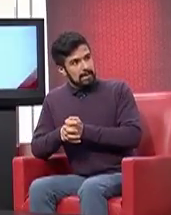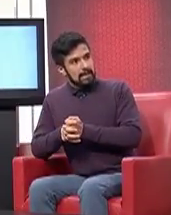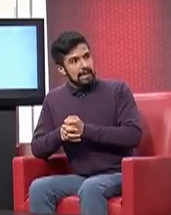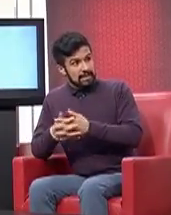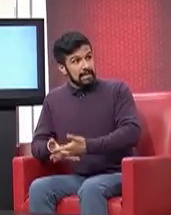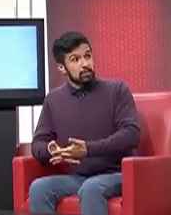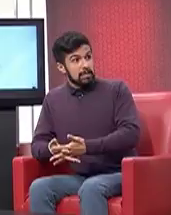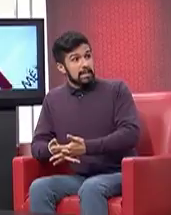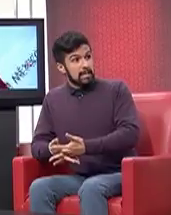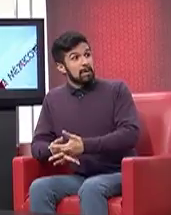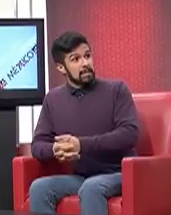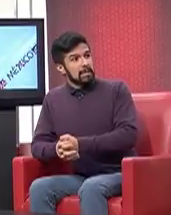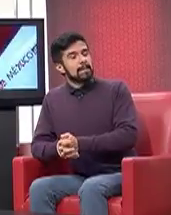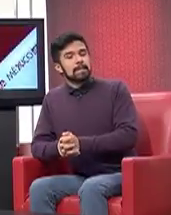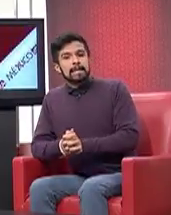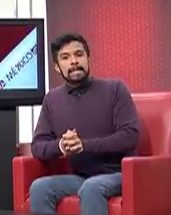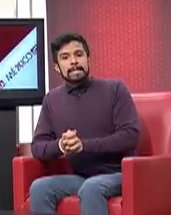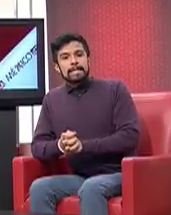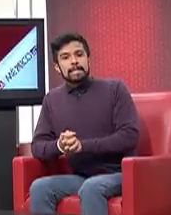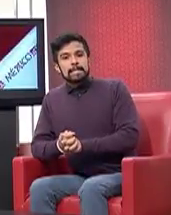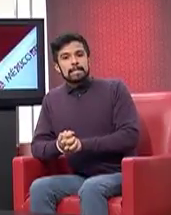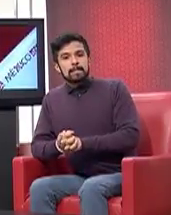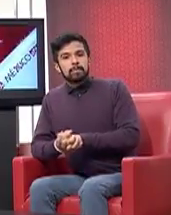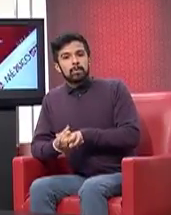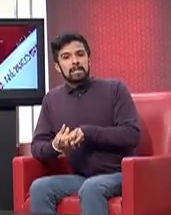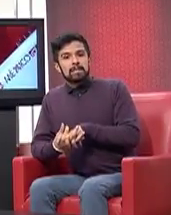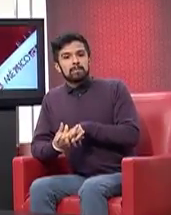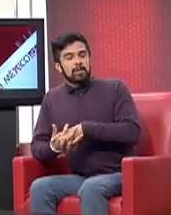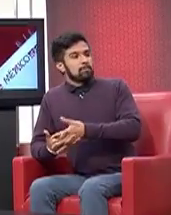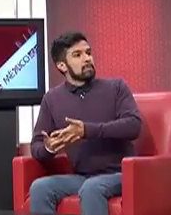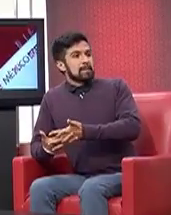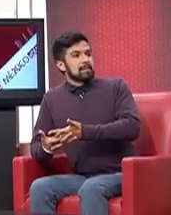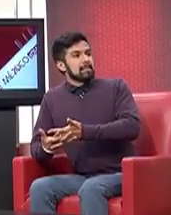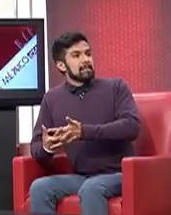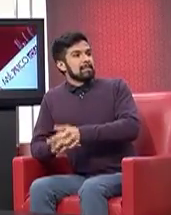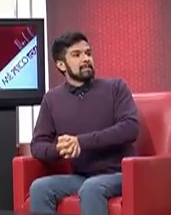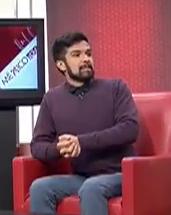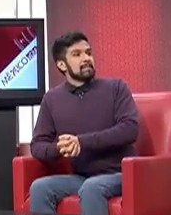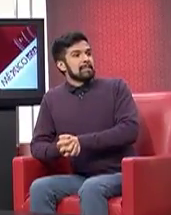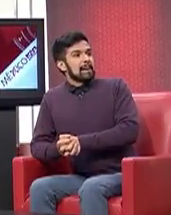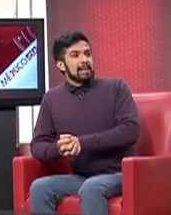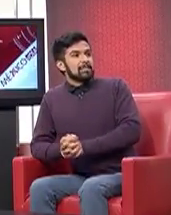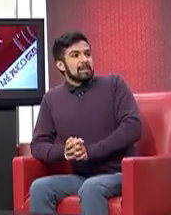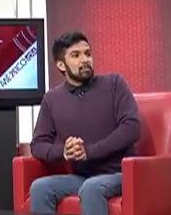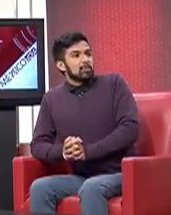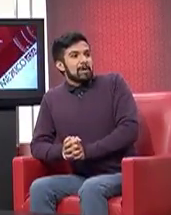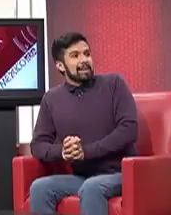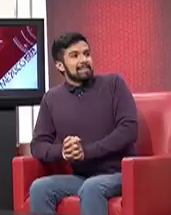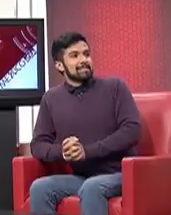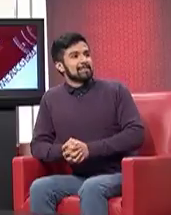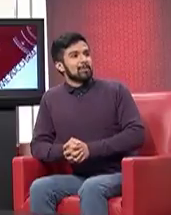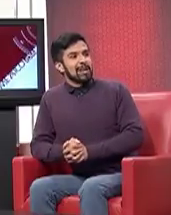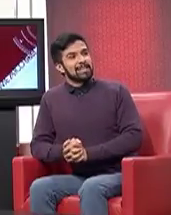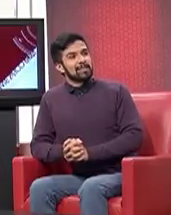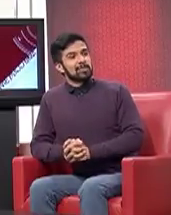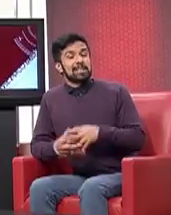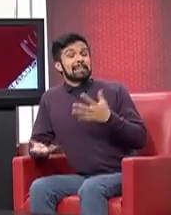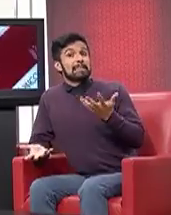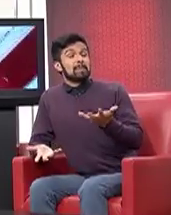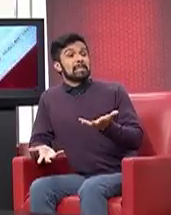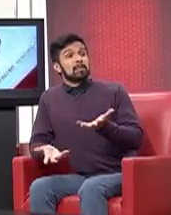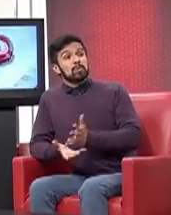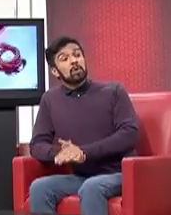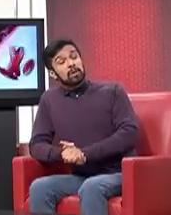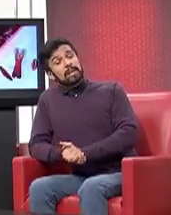para el editatón del día de mañana y pues bueno, ahí estamos para cualquier